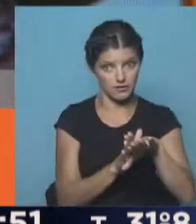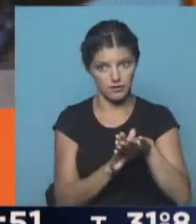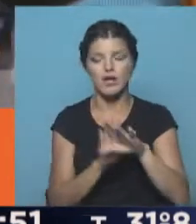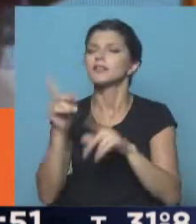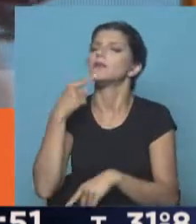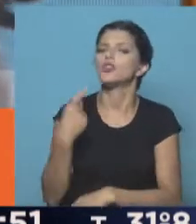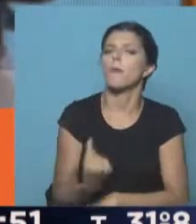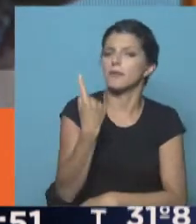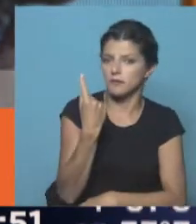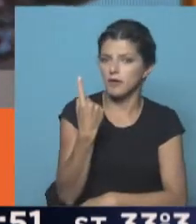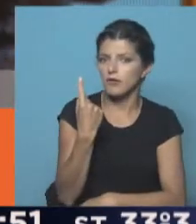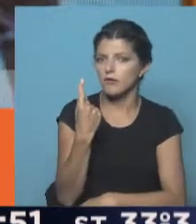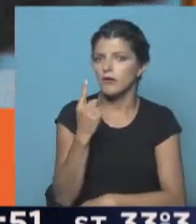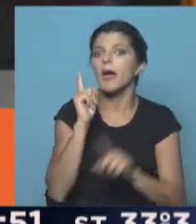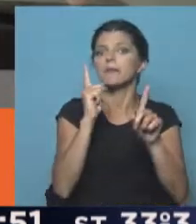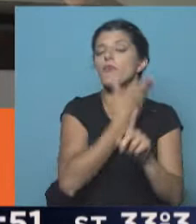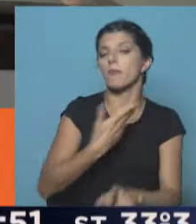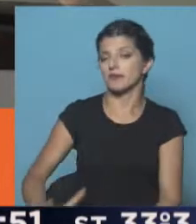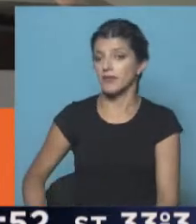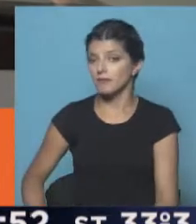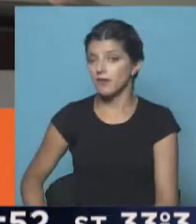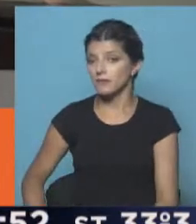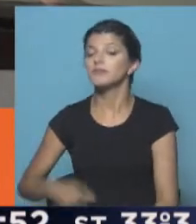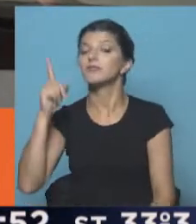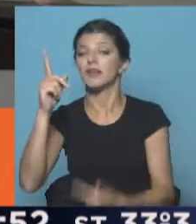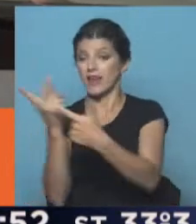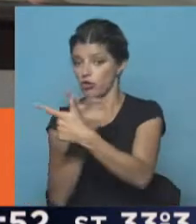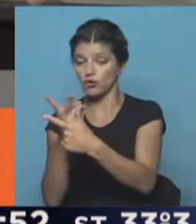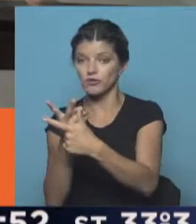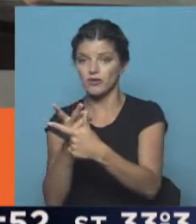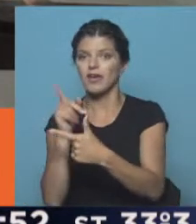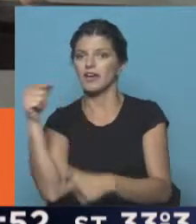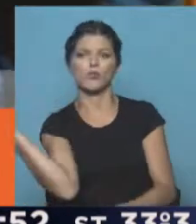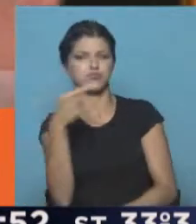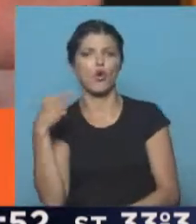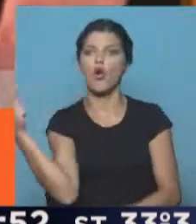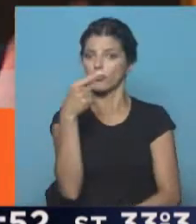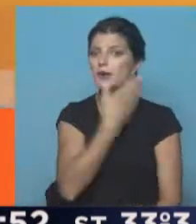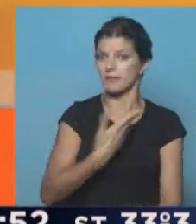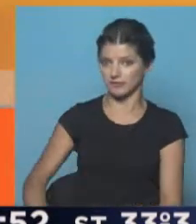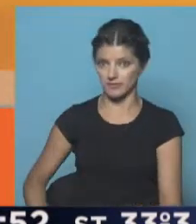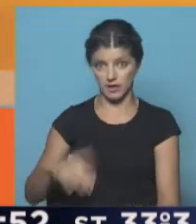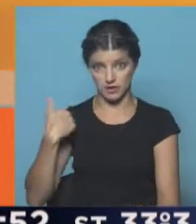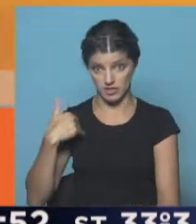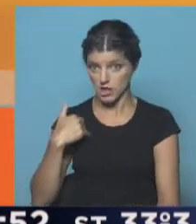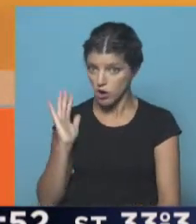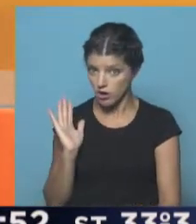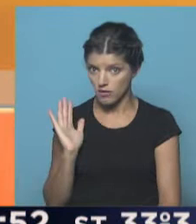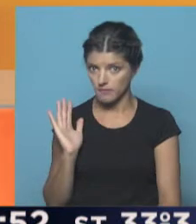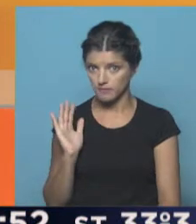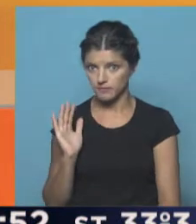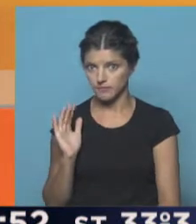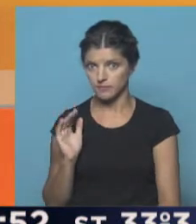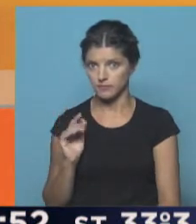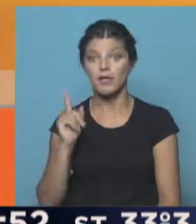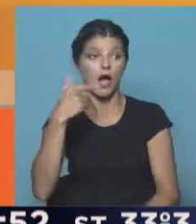primero Diosdado Cabello y luego el propio presidente Maduro utilizó términos durísimos contra el presidente está argentino. Está echando a su encargado de